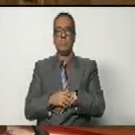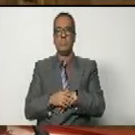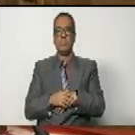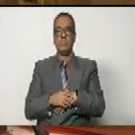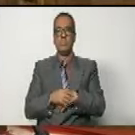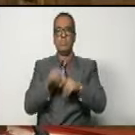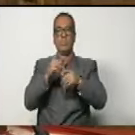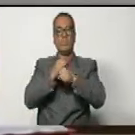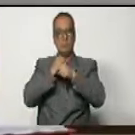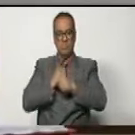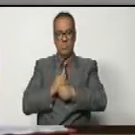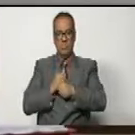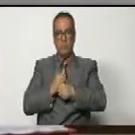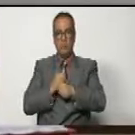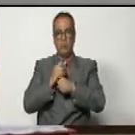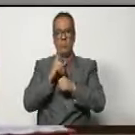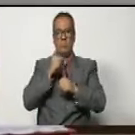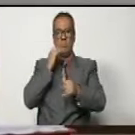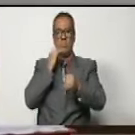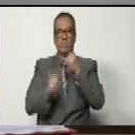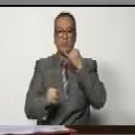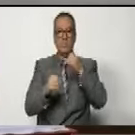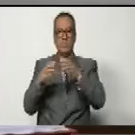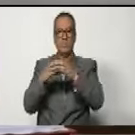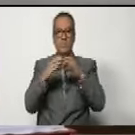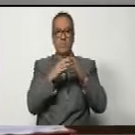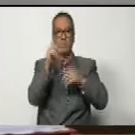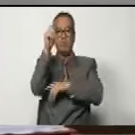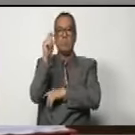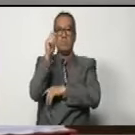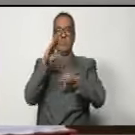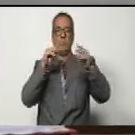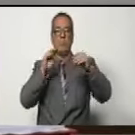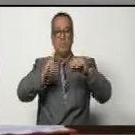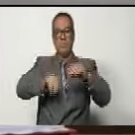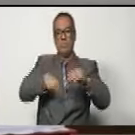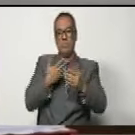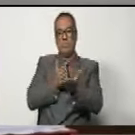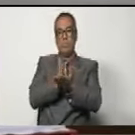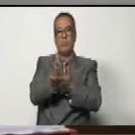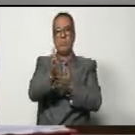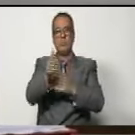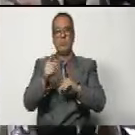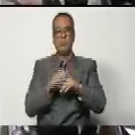Vamos a esperar que culminen las conversaciones de los diputados y las diputadas para poder continuar.